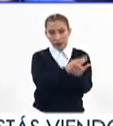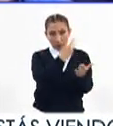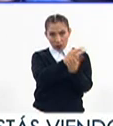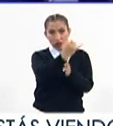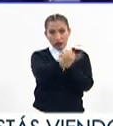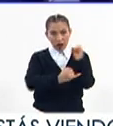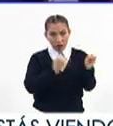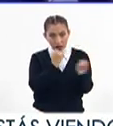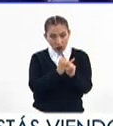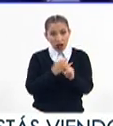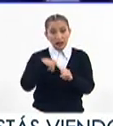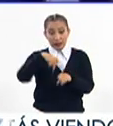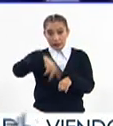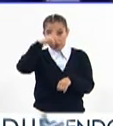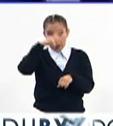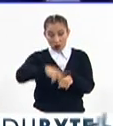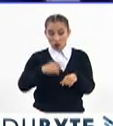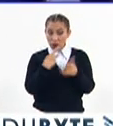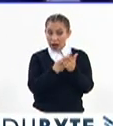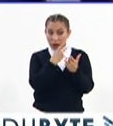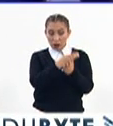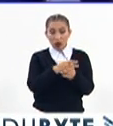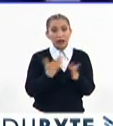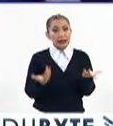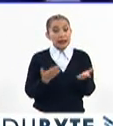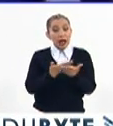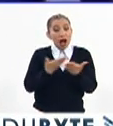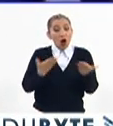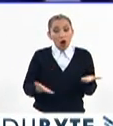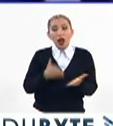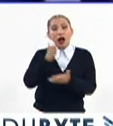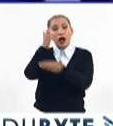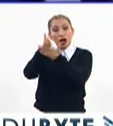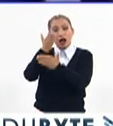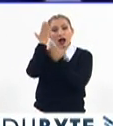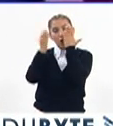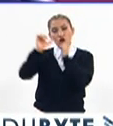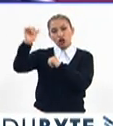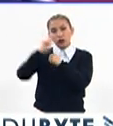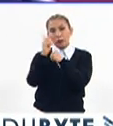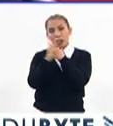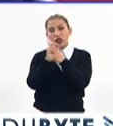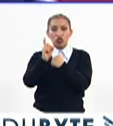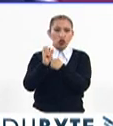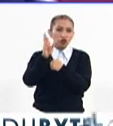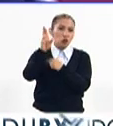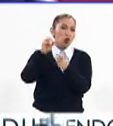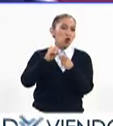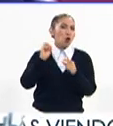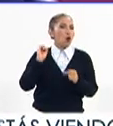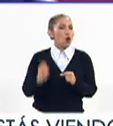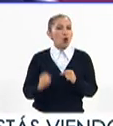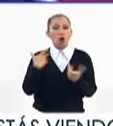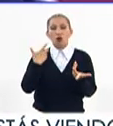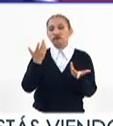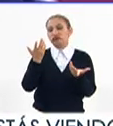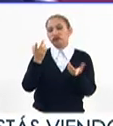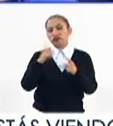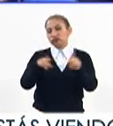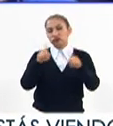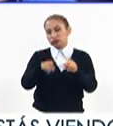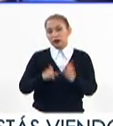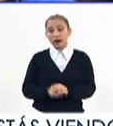premios internacionalmente y nacionalmente y aún hoy en día están estudiando en el extranjero sus doctorados y cosas por el